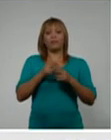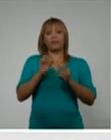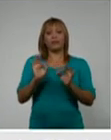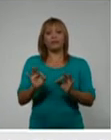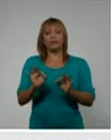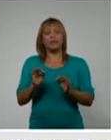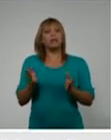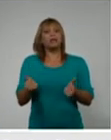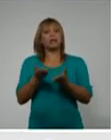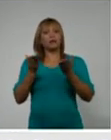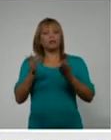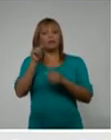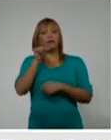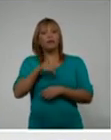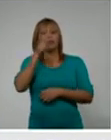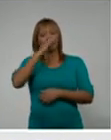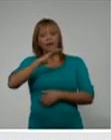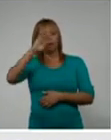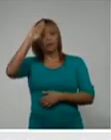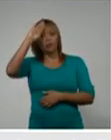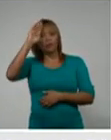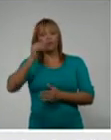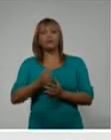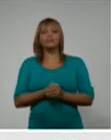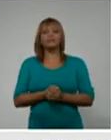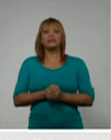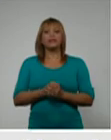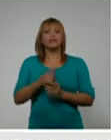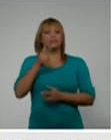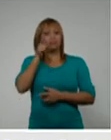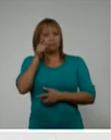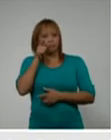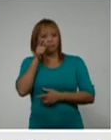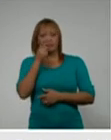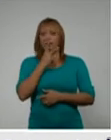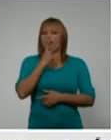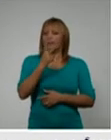recuperados en nuestro país, en seguimiento por consulta